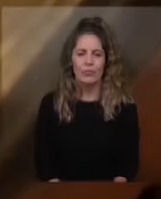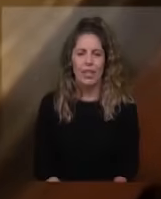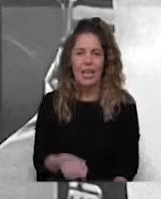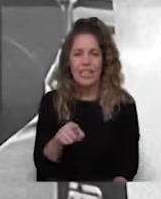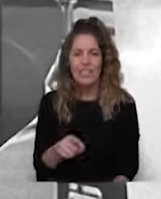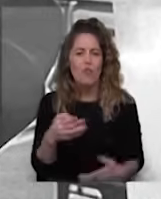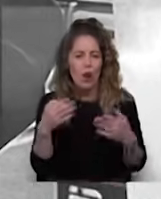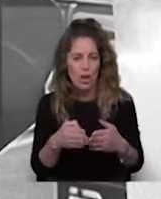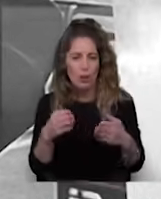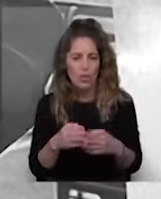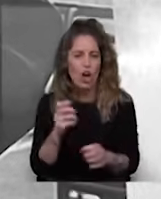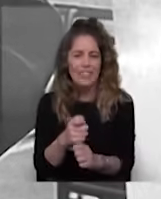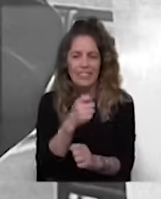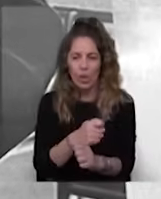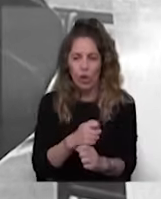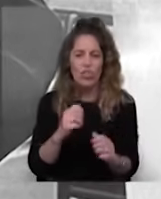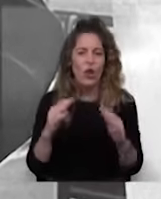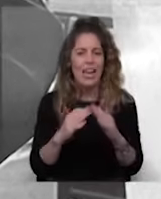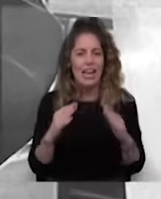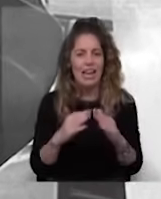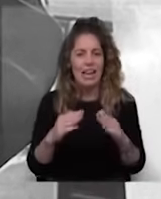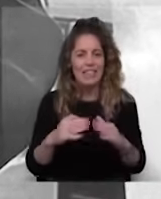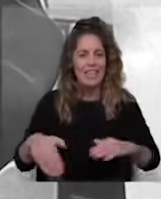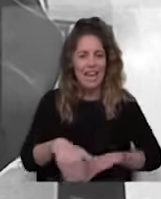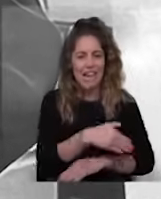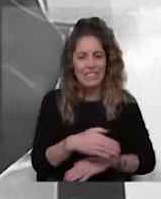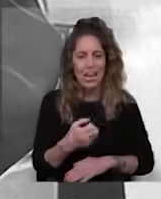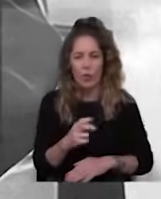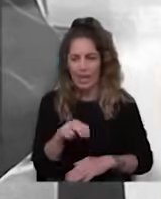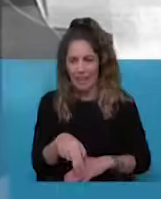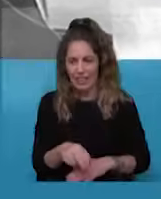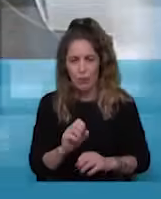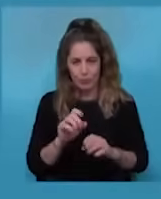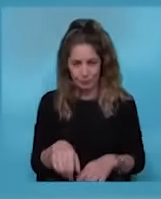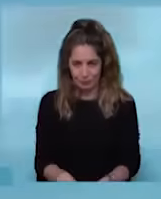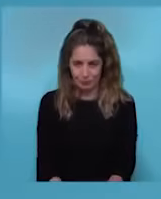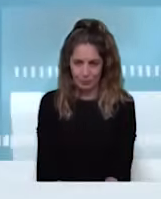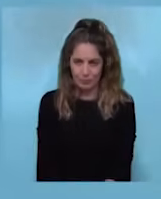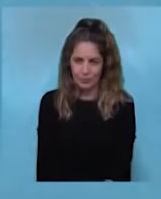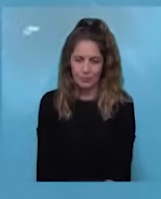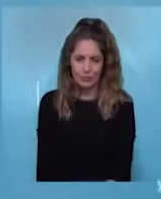interrogado y torturado en la casa de la calle araucana y luego eliminado arrojándolo arriba